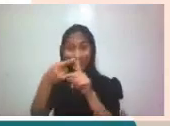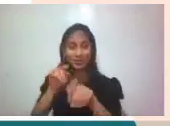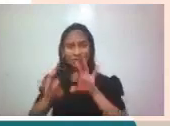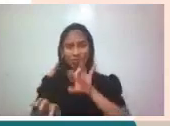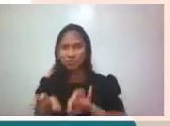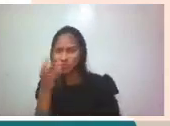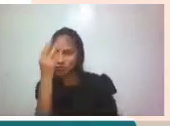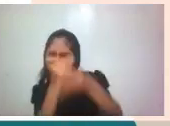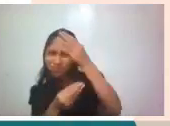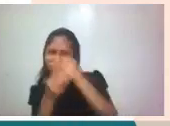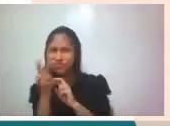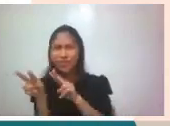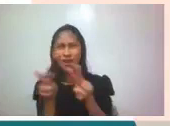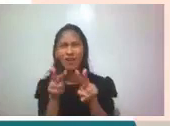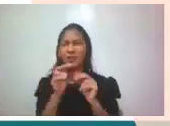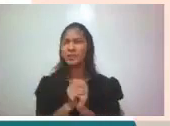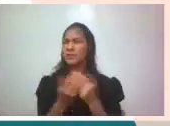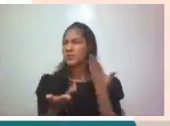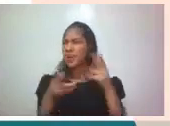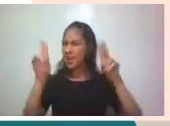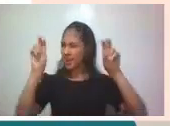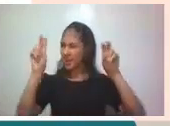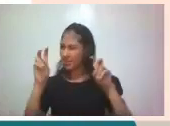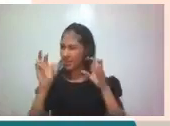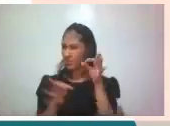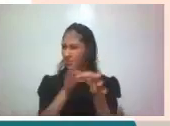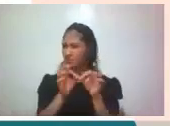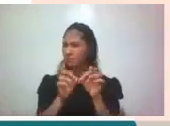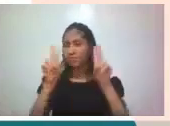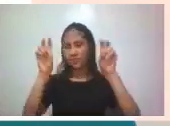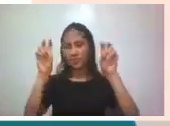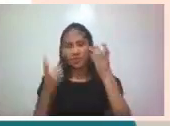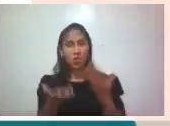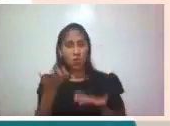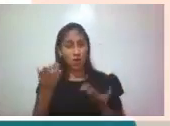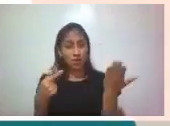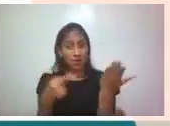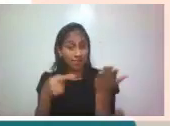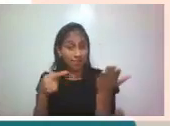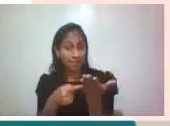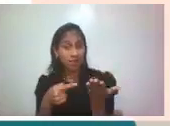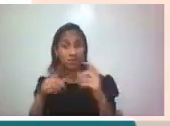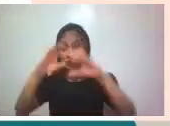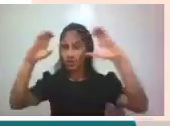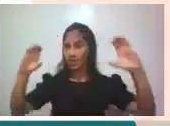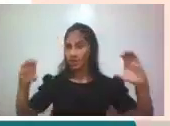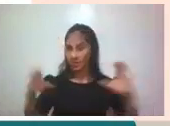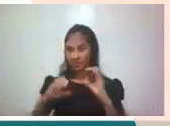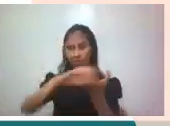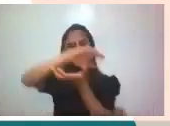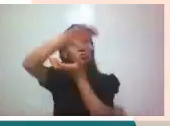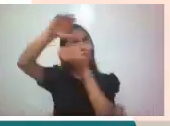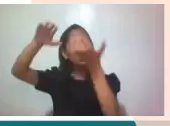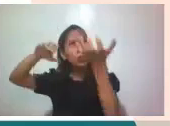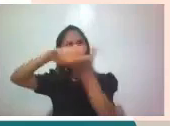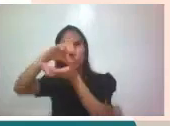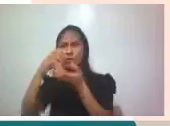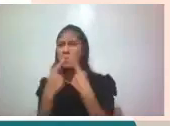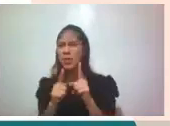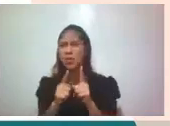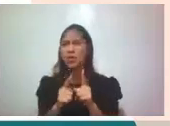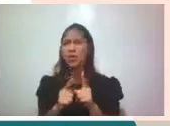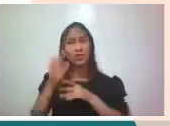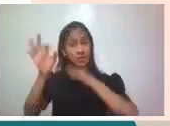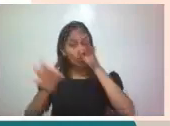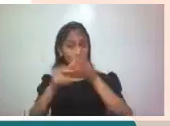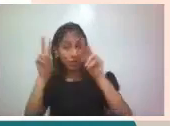de tan técnicos de la certificación ambiental a un lenguaje sencillo para